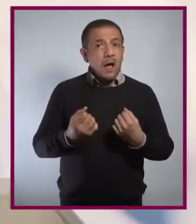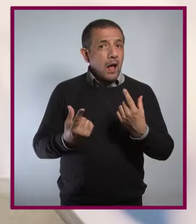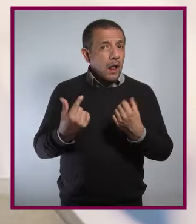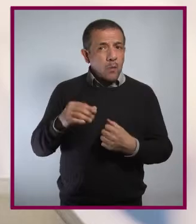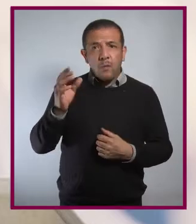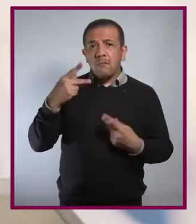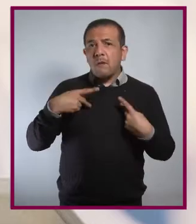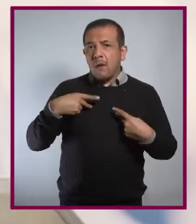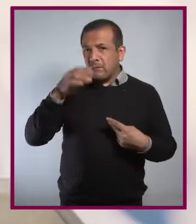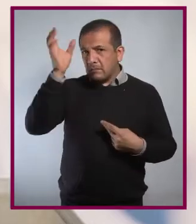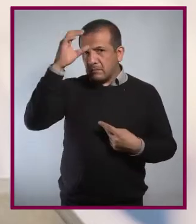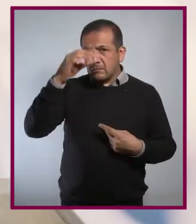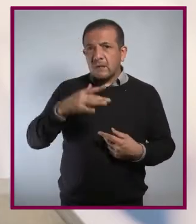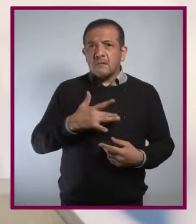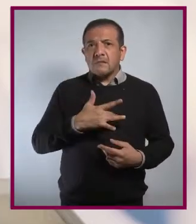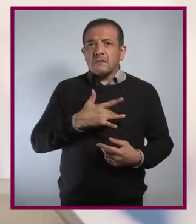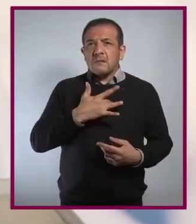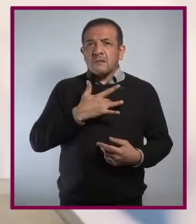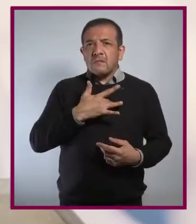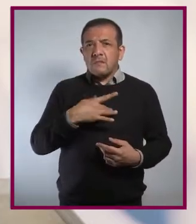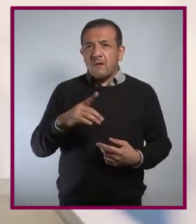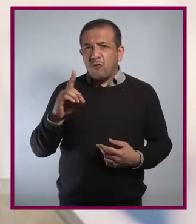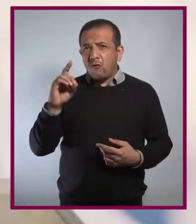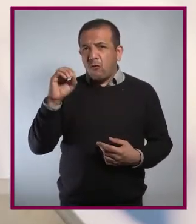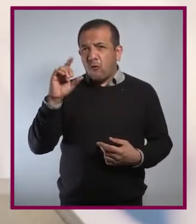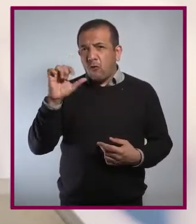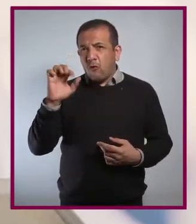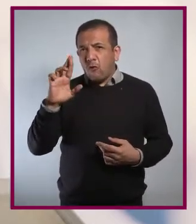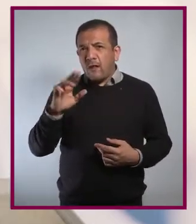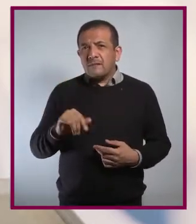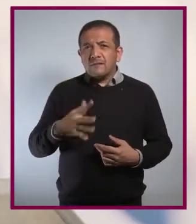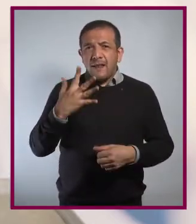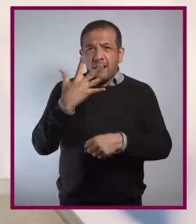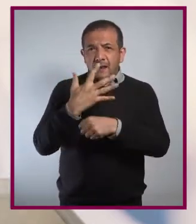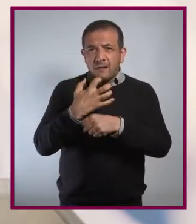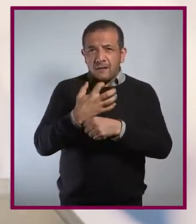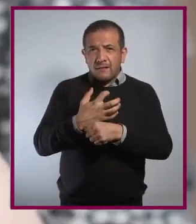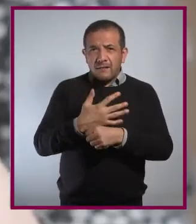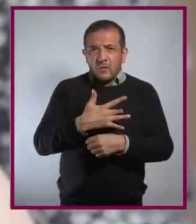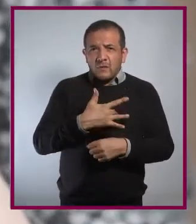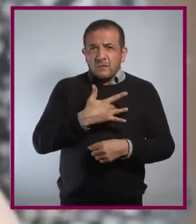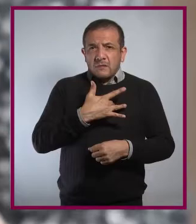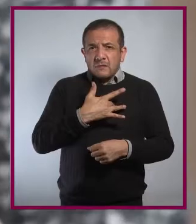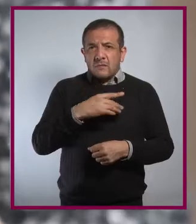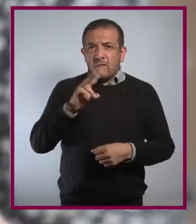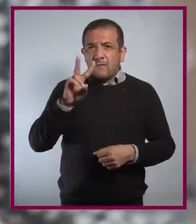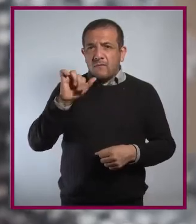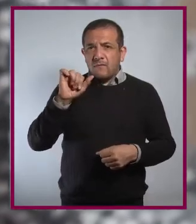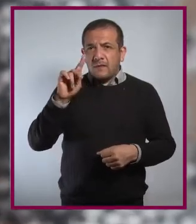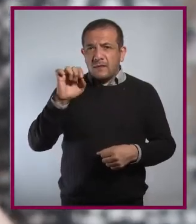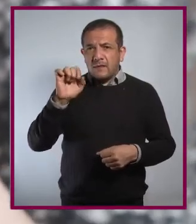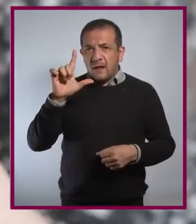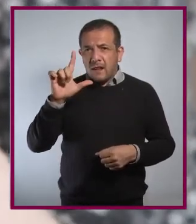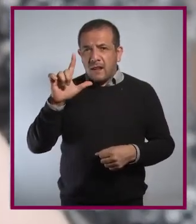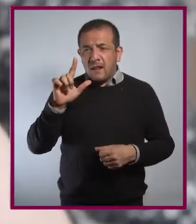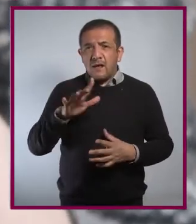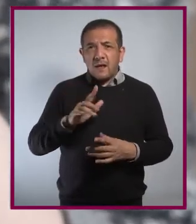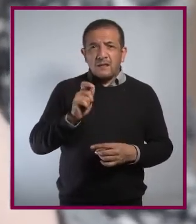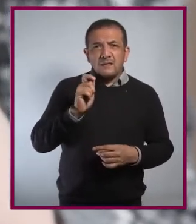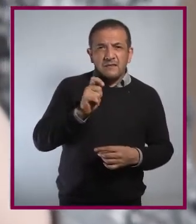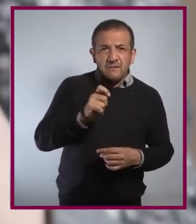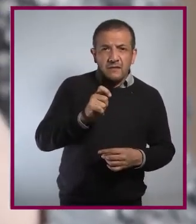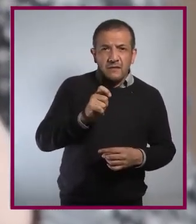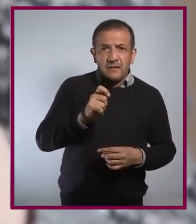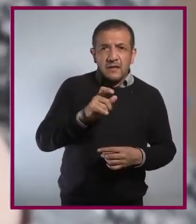Algunos científicos hablan de esta sensación como el quinto signo vital. Es la sensación que hace